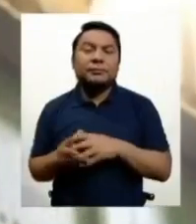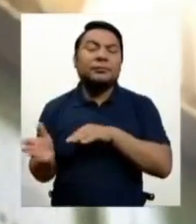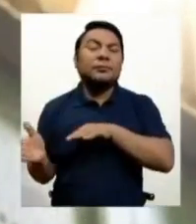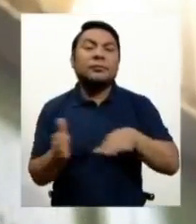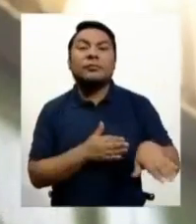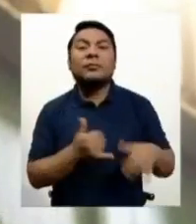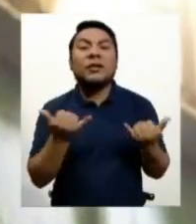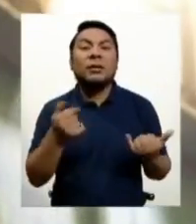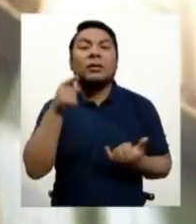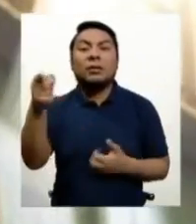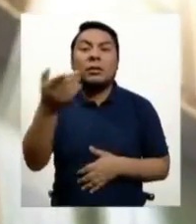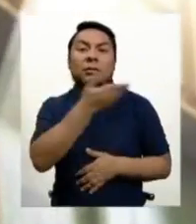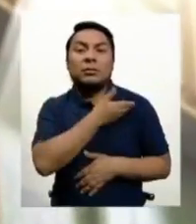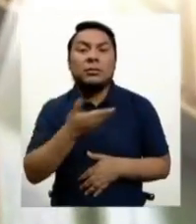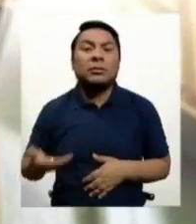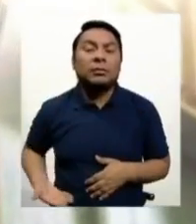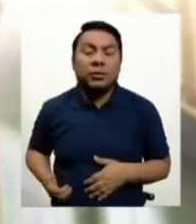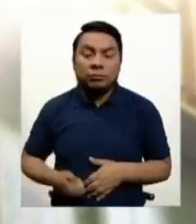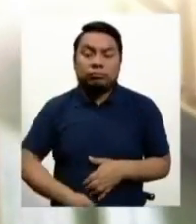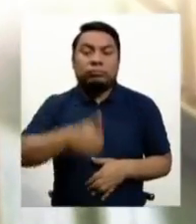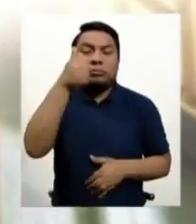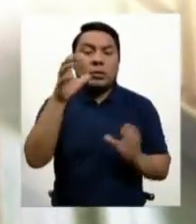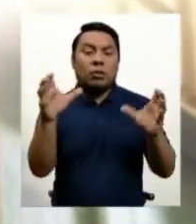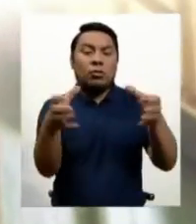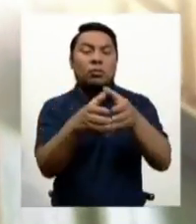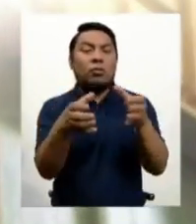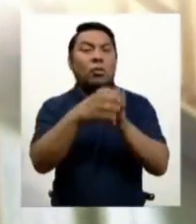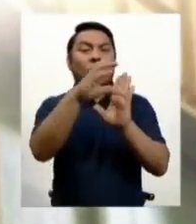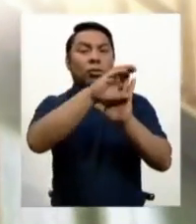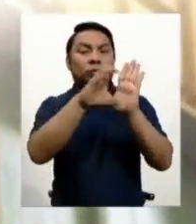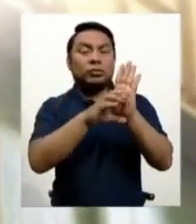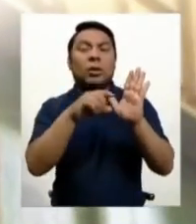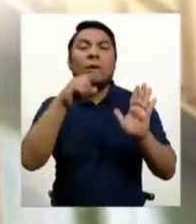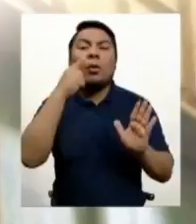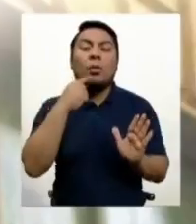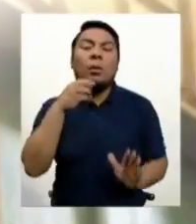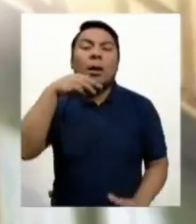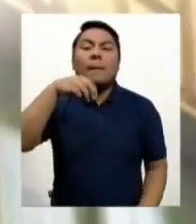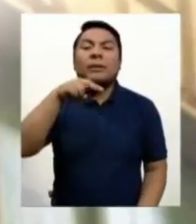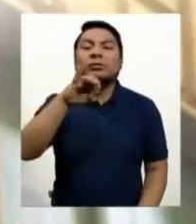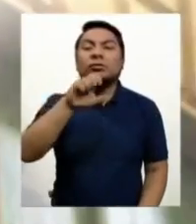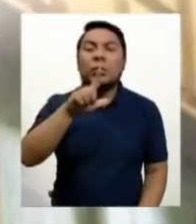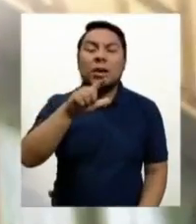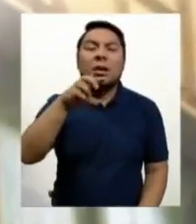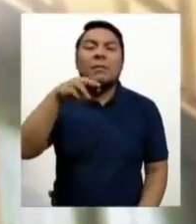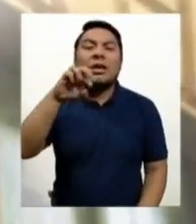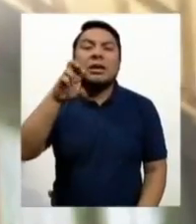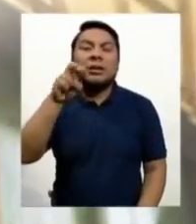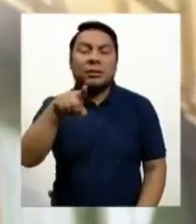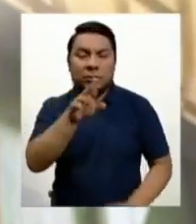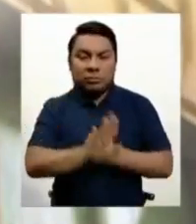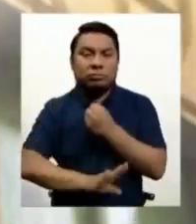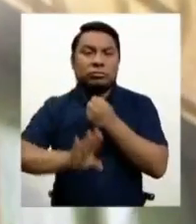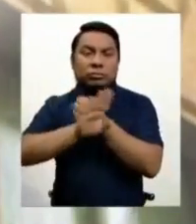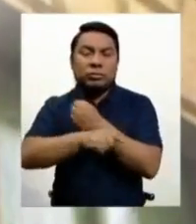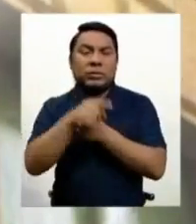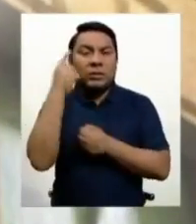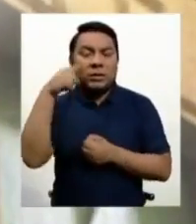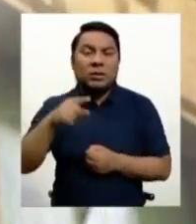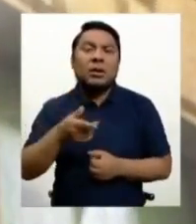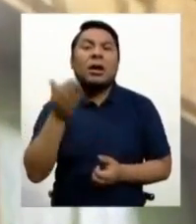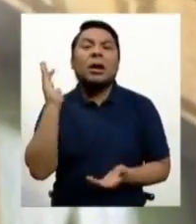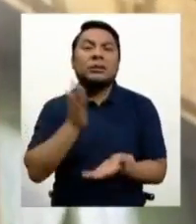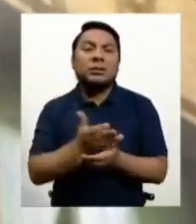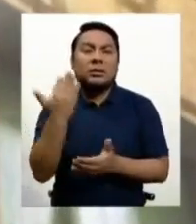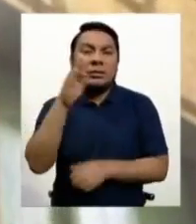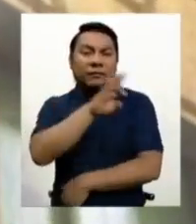Vamos ahora con el presidente del Tribunal Constitucional, Manuel Miranda, quien vuelve a defender a los magistrados denunciados por el caso del Frontón y reitera que